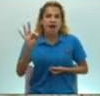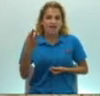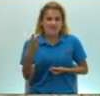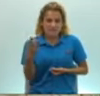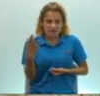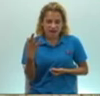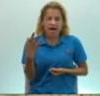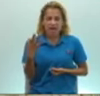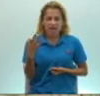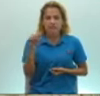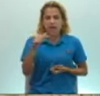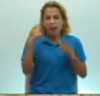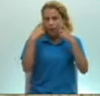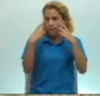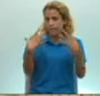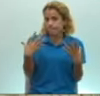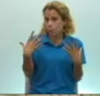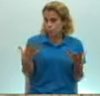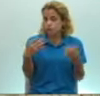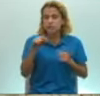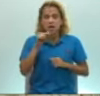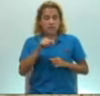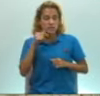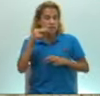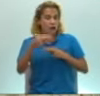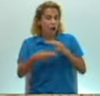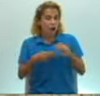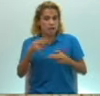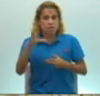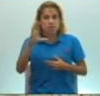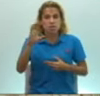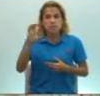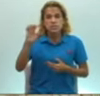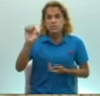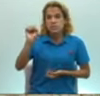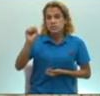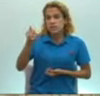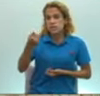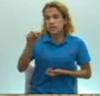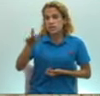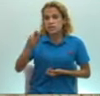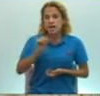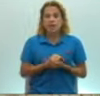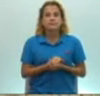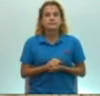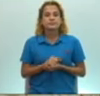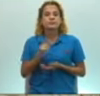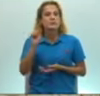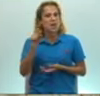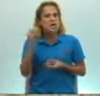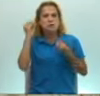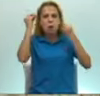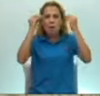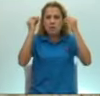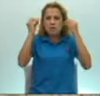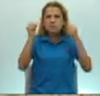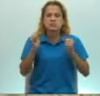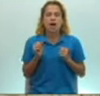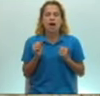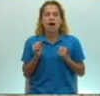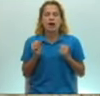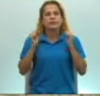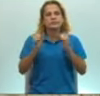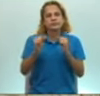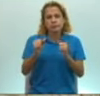la acción militar más importante que va a desarrollar Julio César. Elevó a 900 el número de senadores. Eso